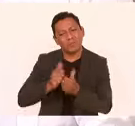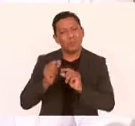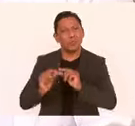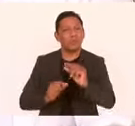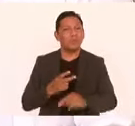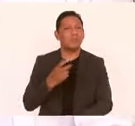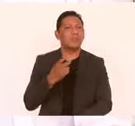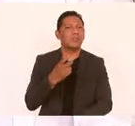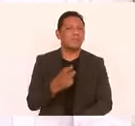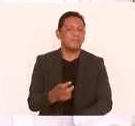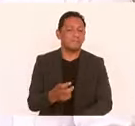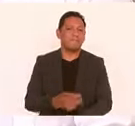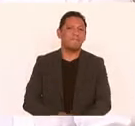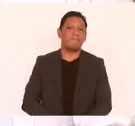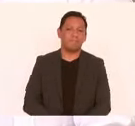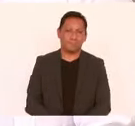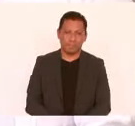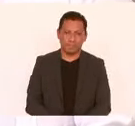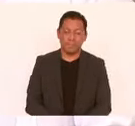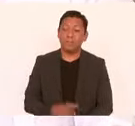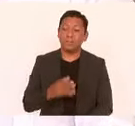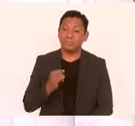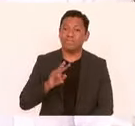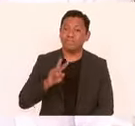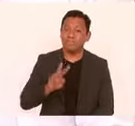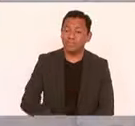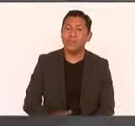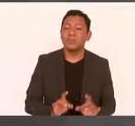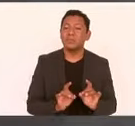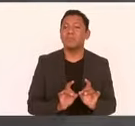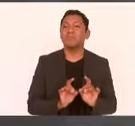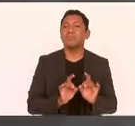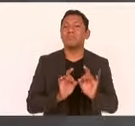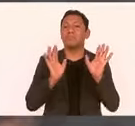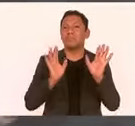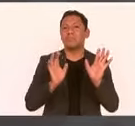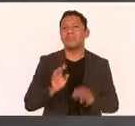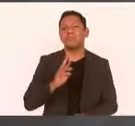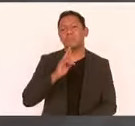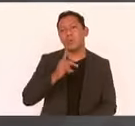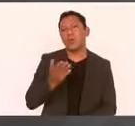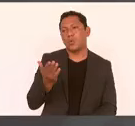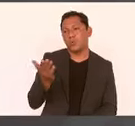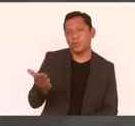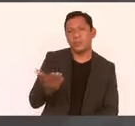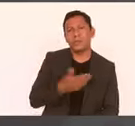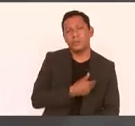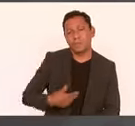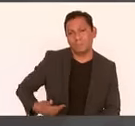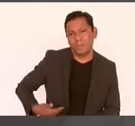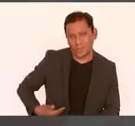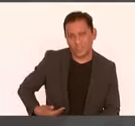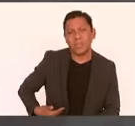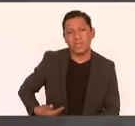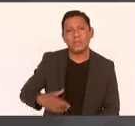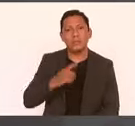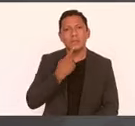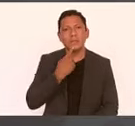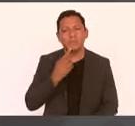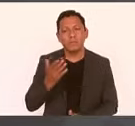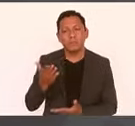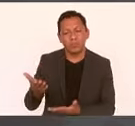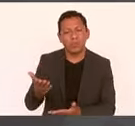Esa es nuestra vocación. Así es nuestro temple. ¿Qué mejor que usted, presidente del sureste, Andrés Manuel